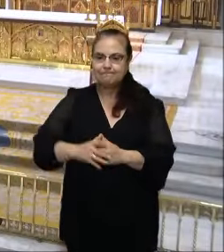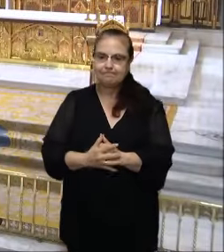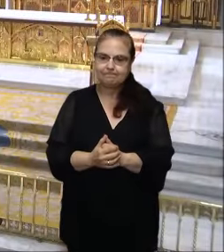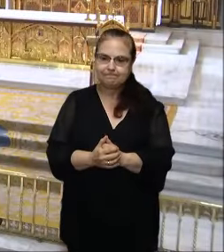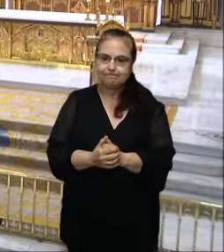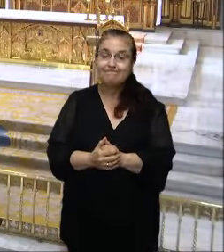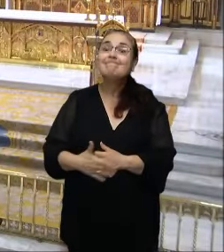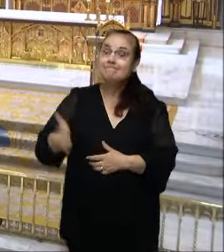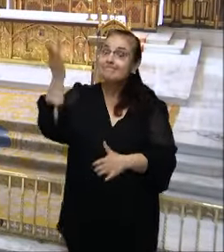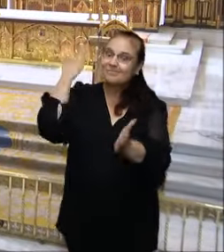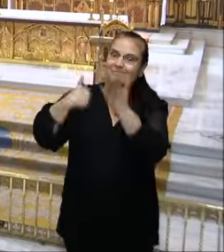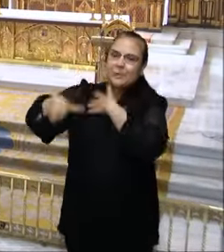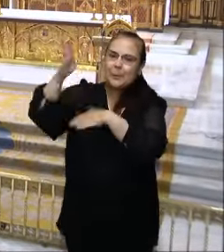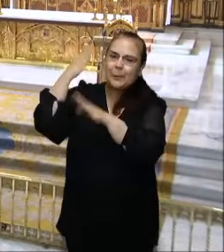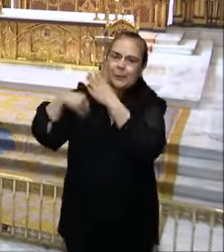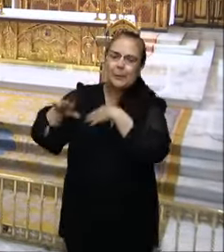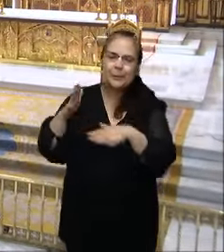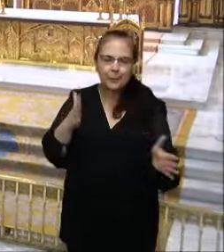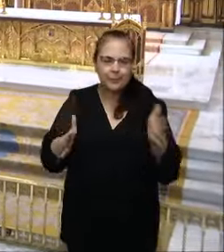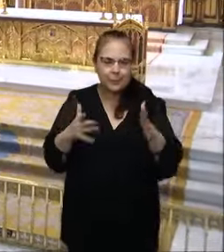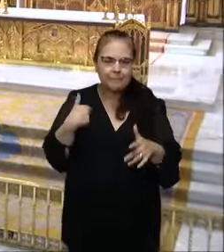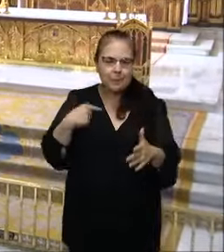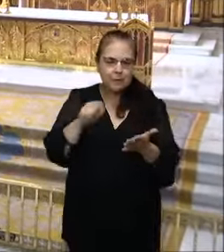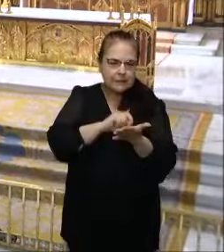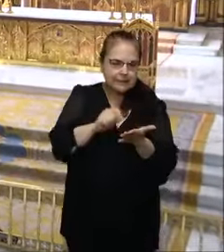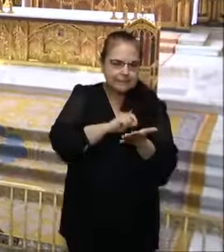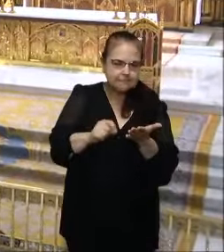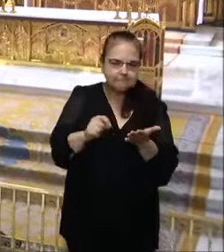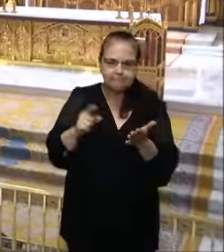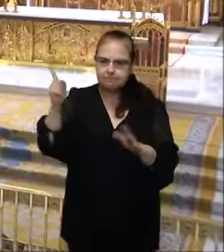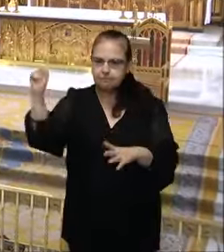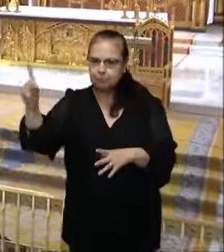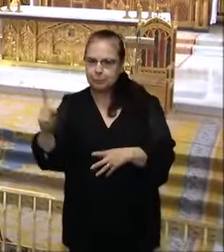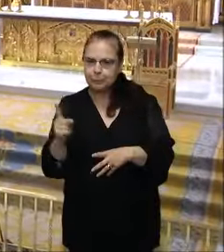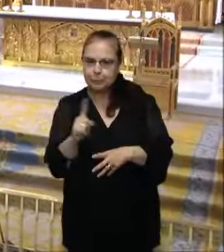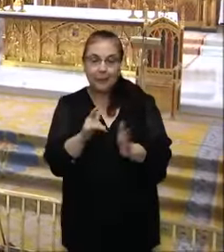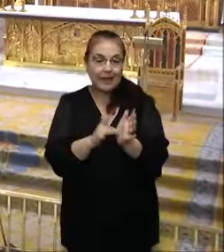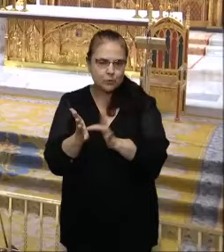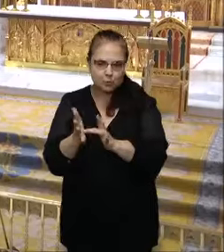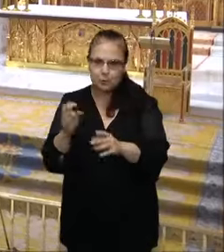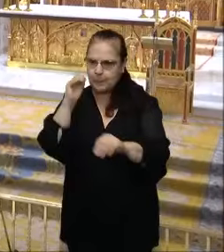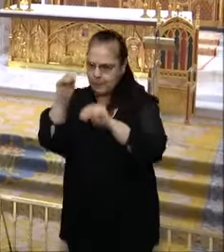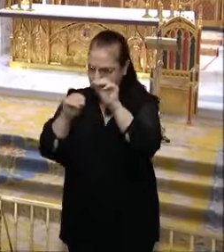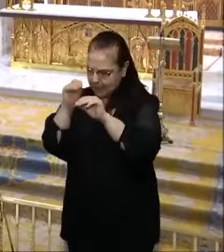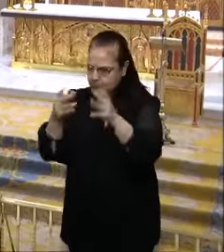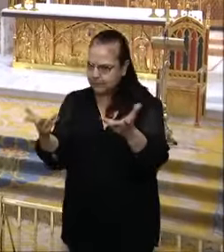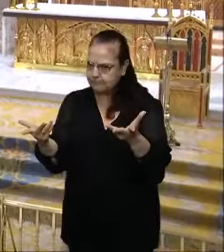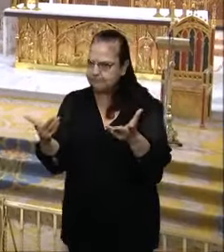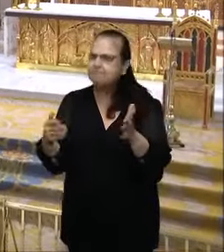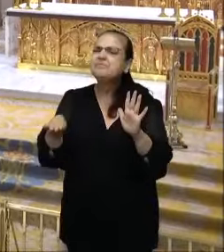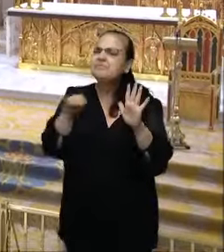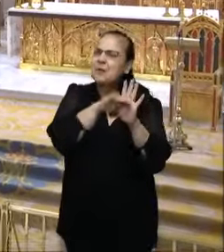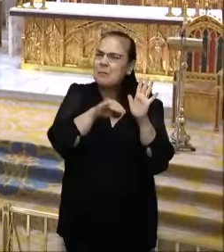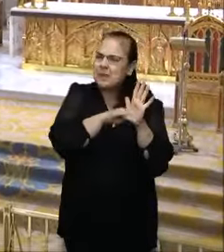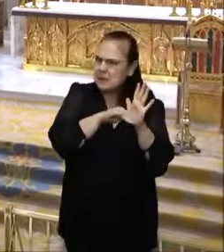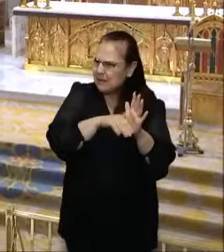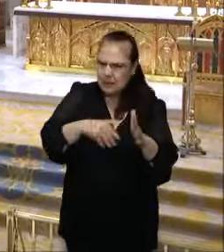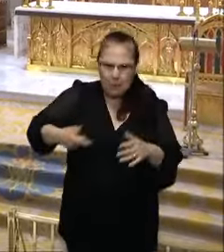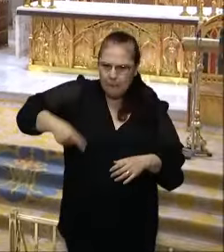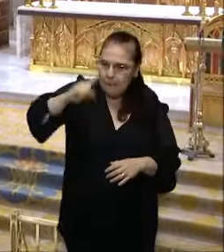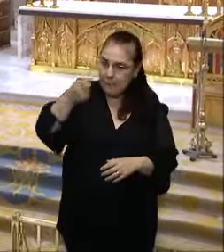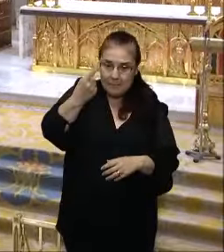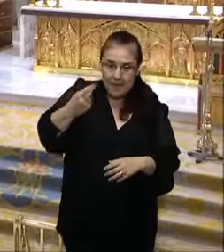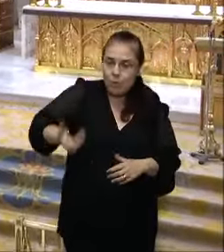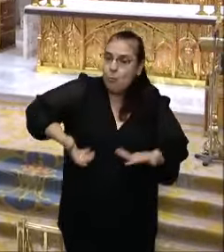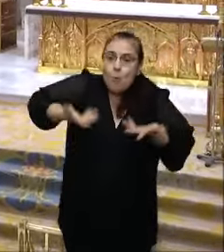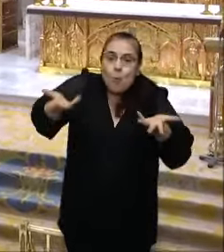En aquel tiempo, un escriba se acercó a Jesús y le preguntó, ¿Qué mandamiento es el primero de todos?